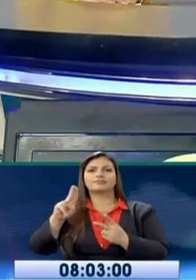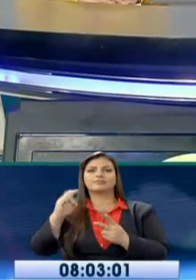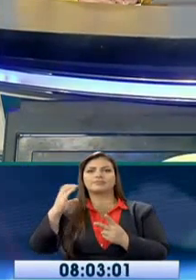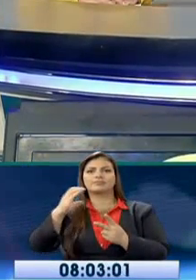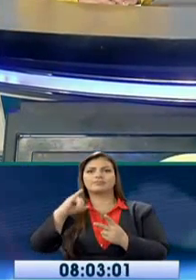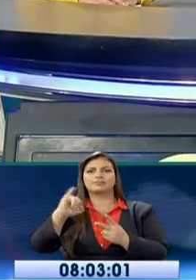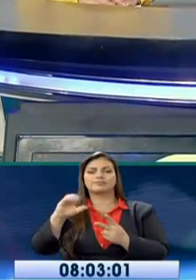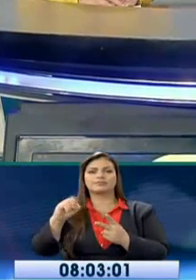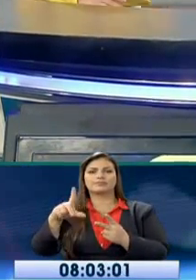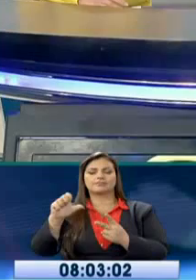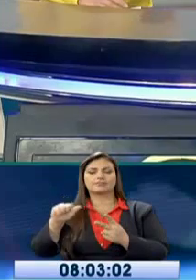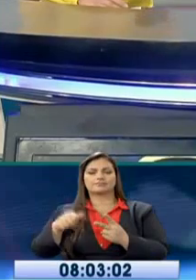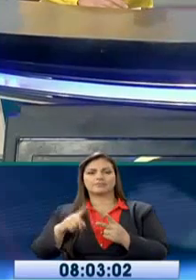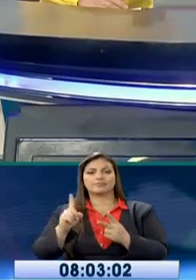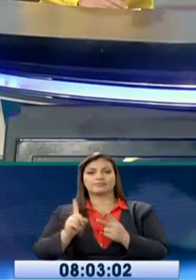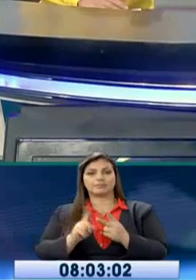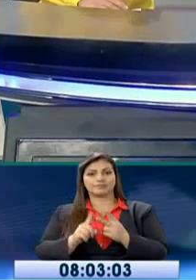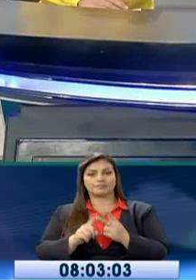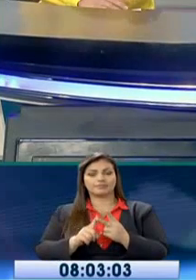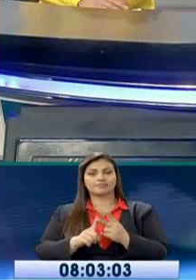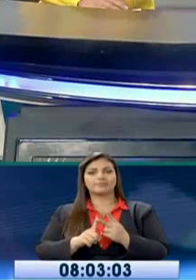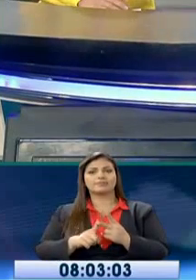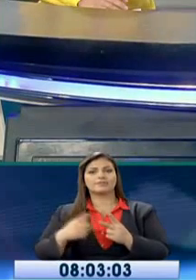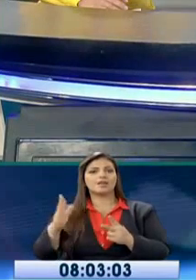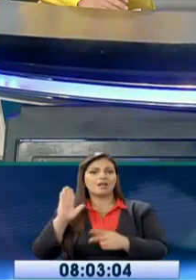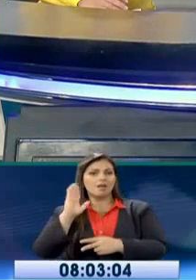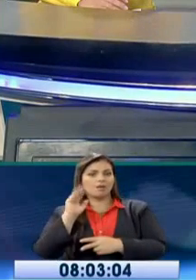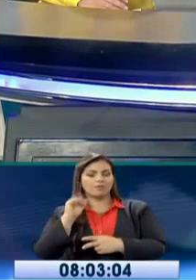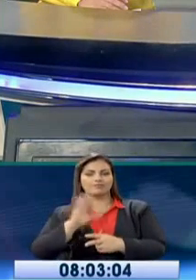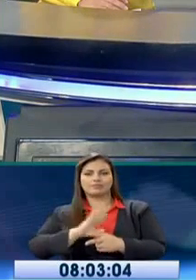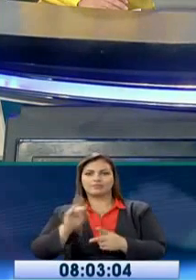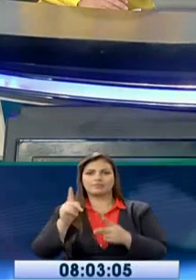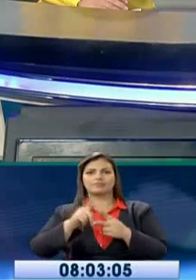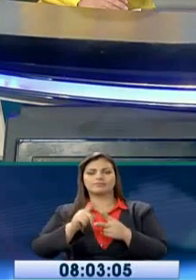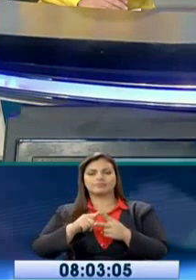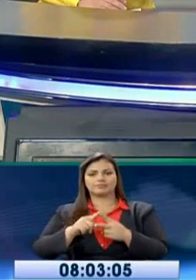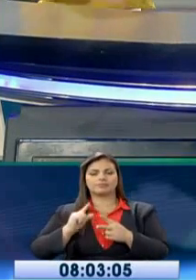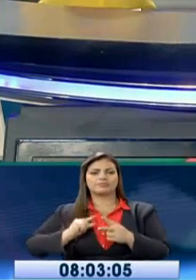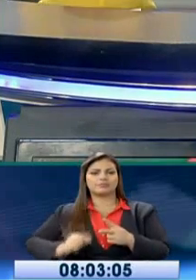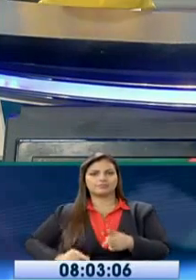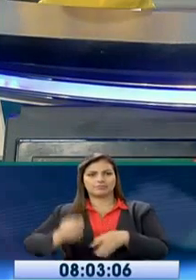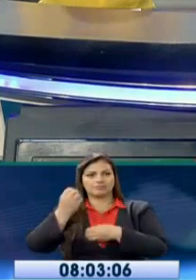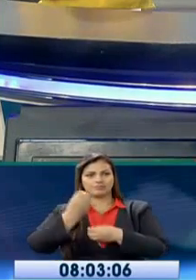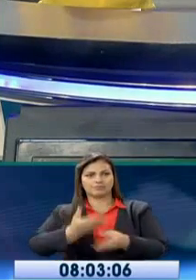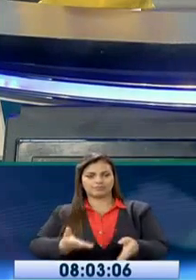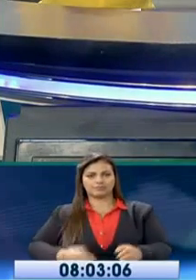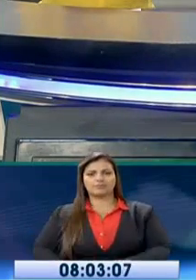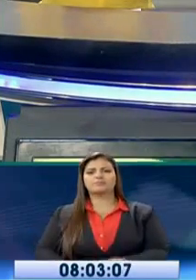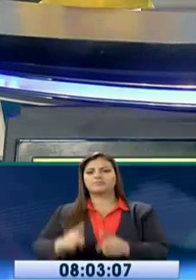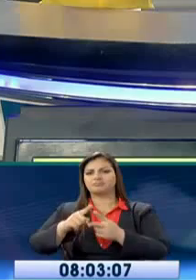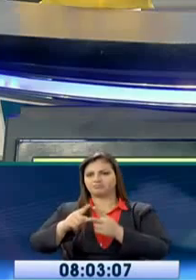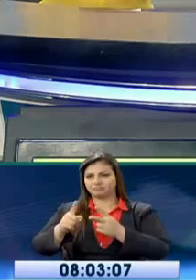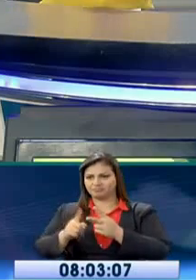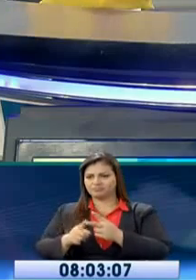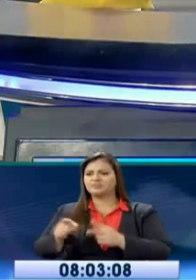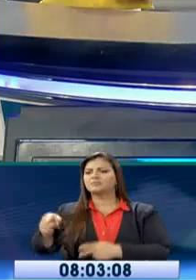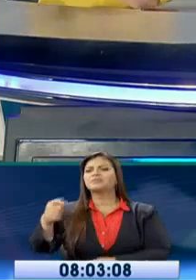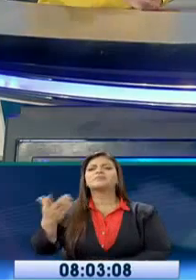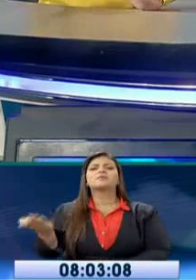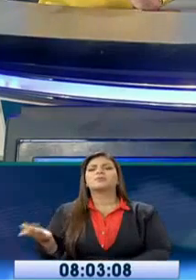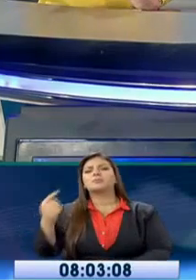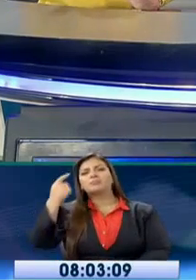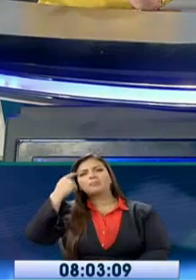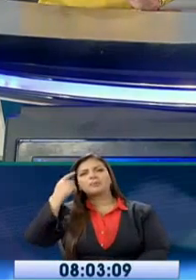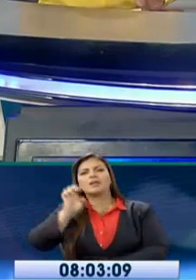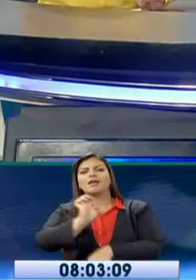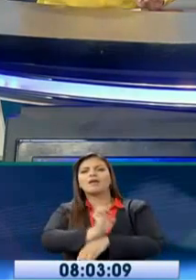quede detallándonos la información. Pero antes, algo importante. También nos tienen que decir su pronóstico de lo que va a hacer el equipo esta tarde.